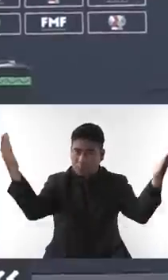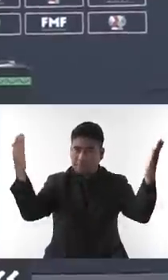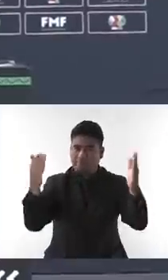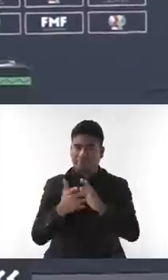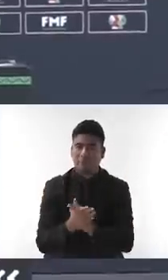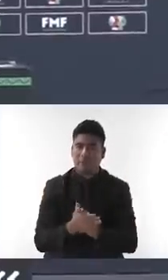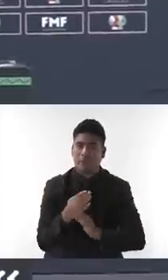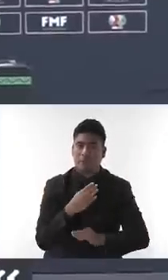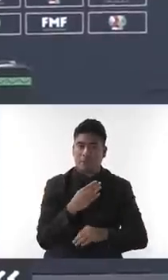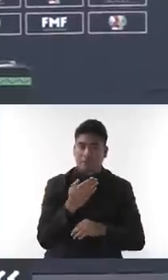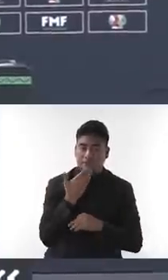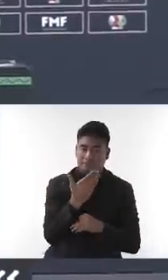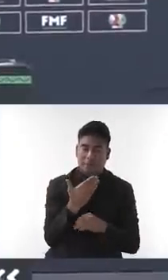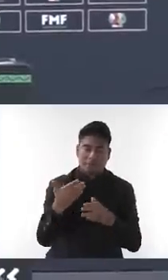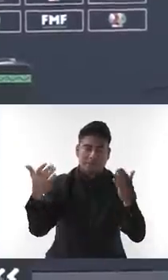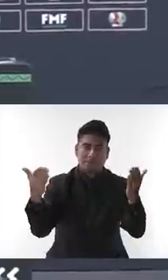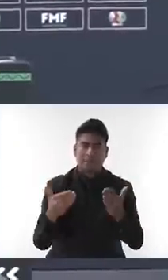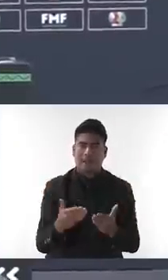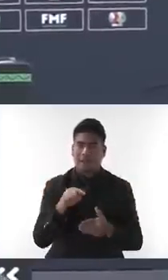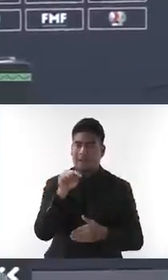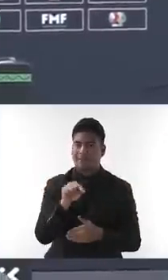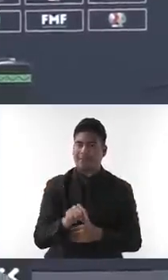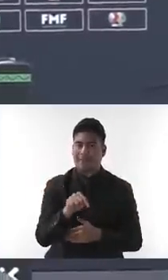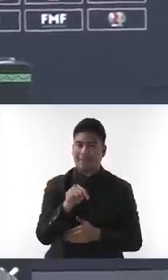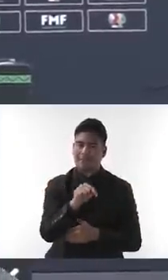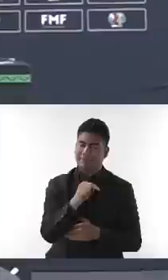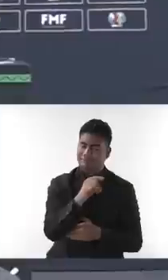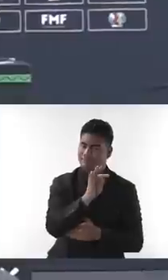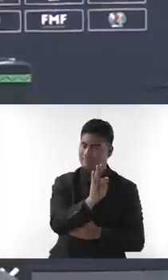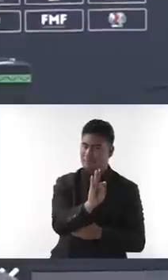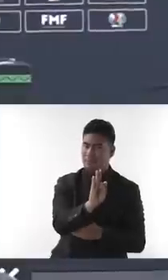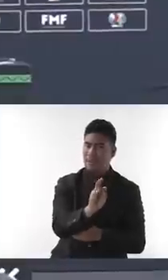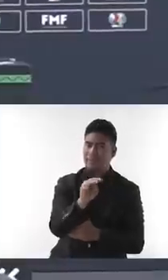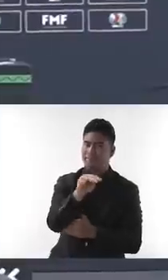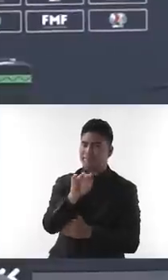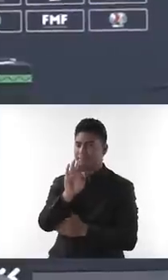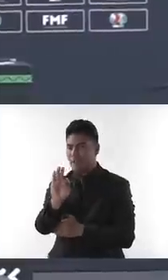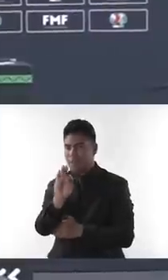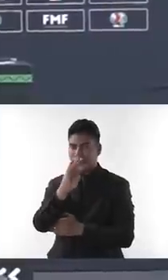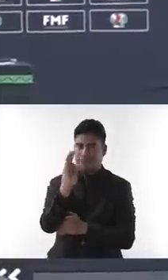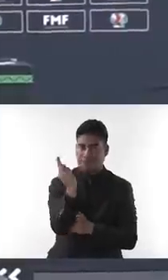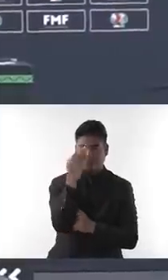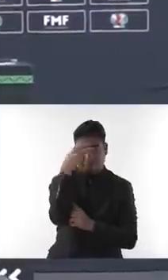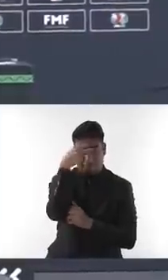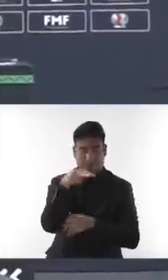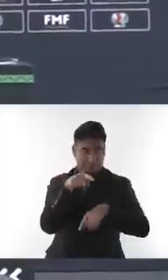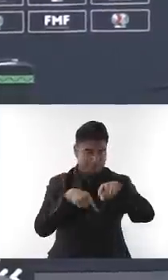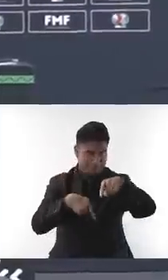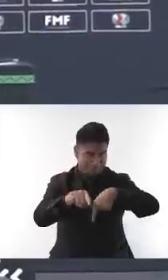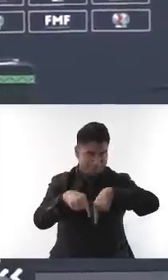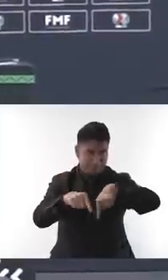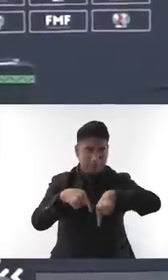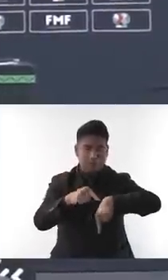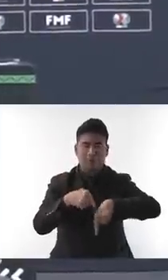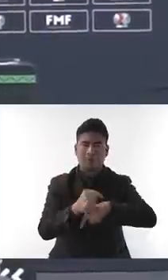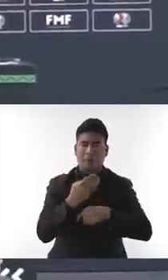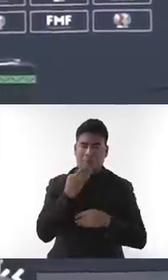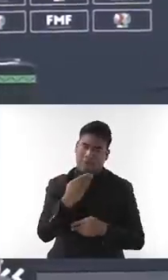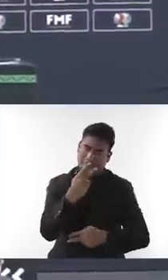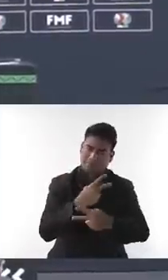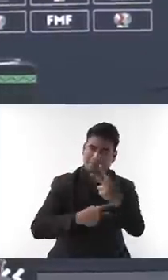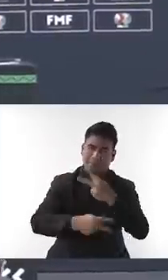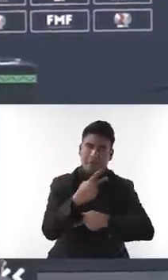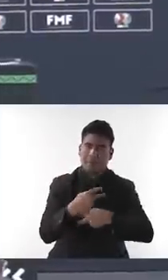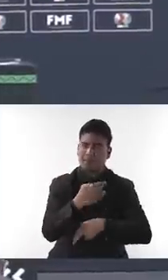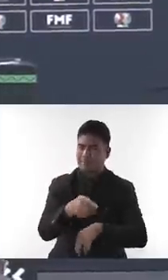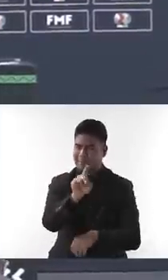todos. Bienvenidos a la Casa de la Federación Mexicana de Fútbol. Bienvenidos en